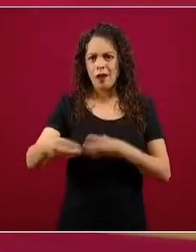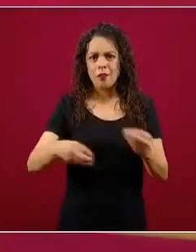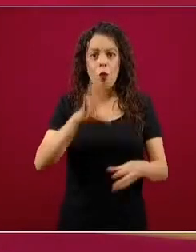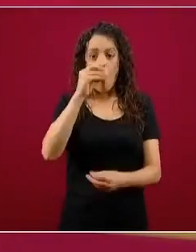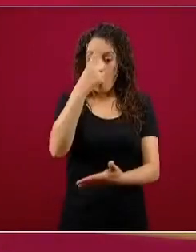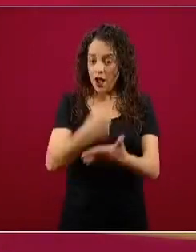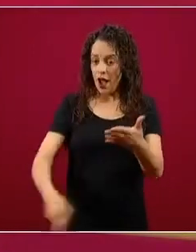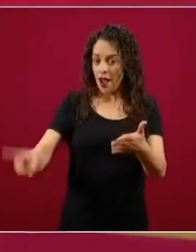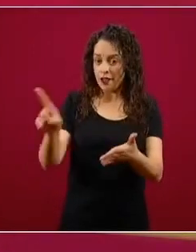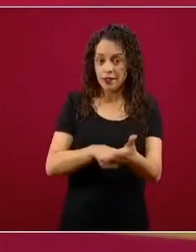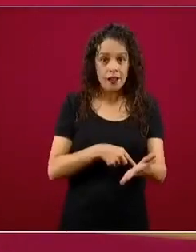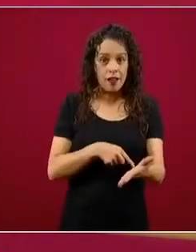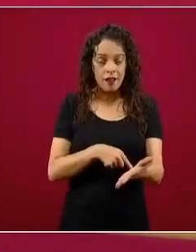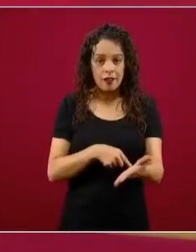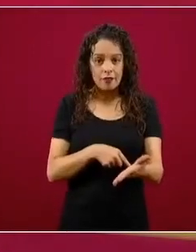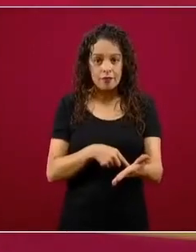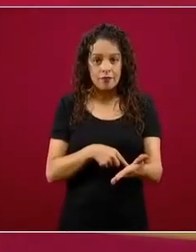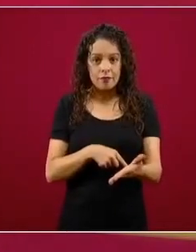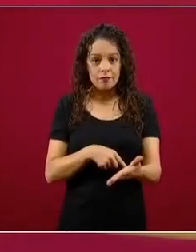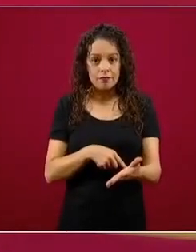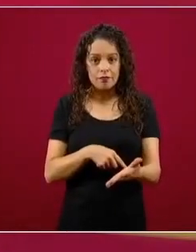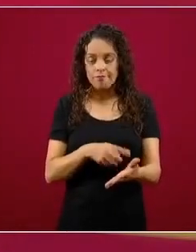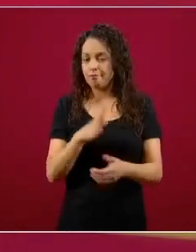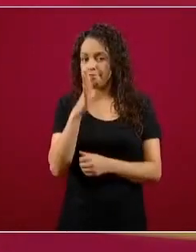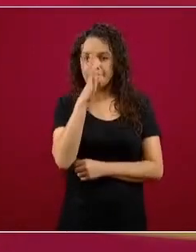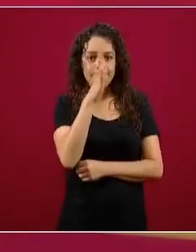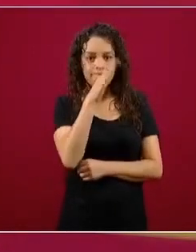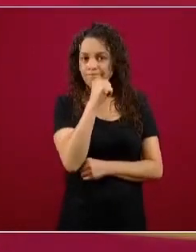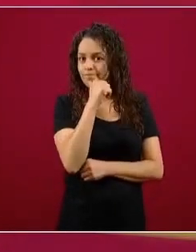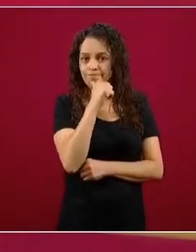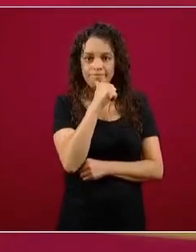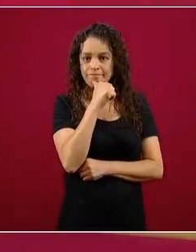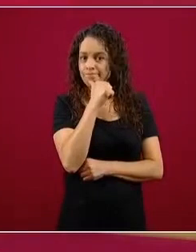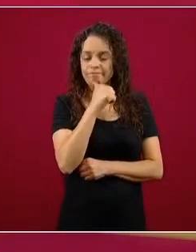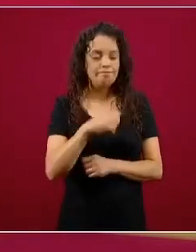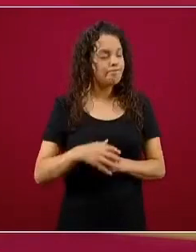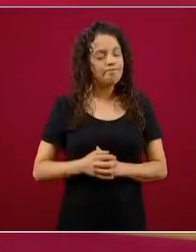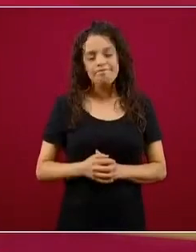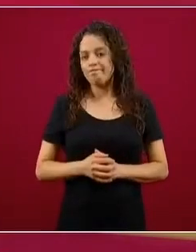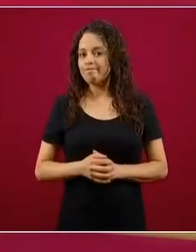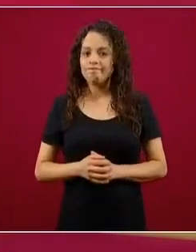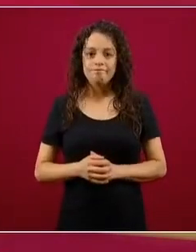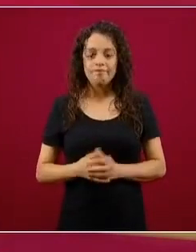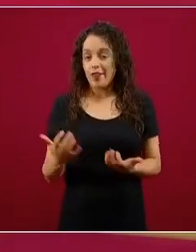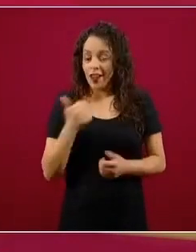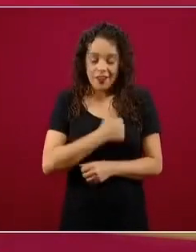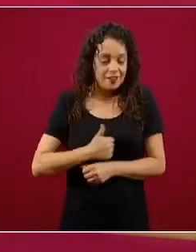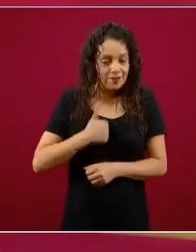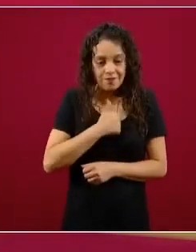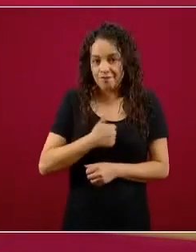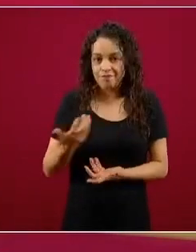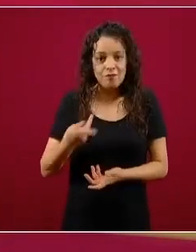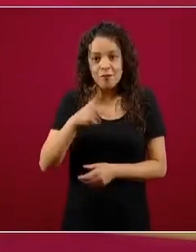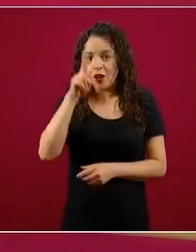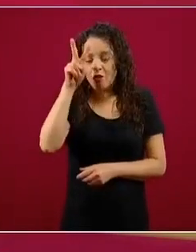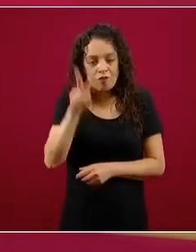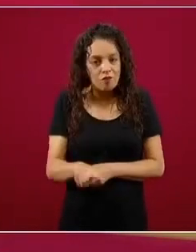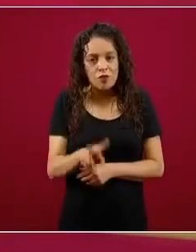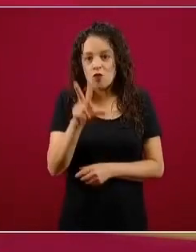cancelar o se puede suspender. No, desafortunadamente no. Si así fuera el